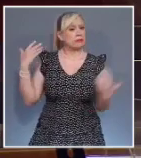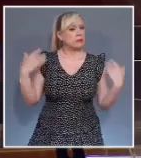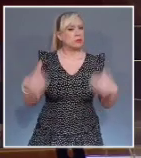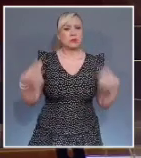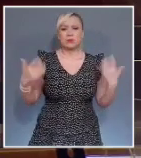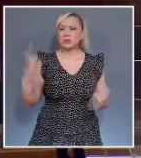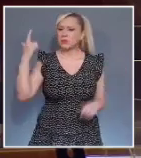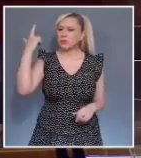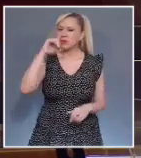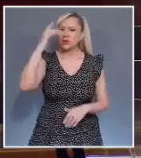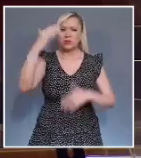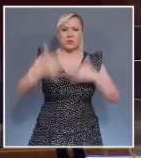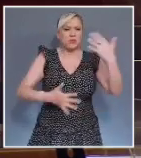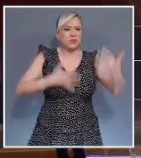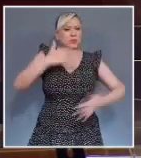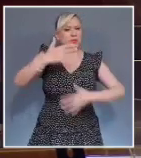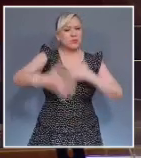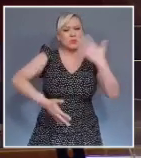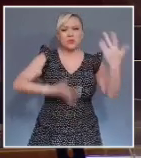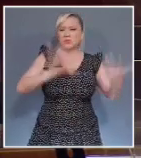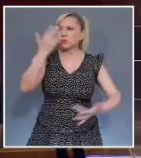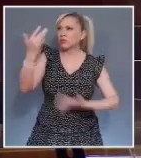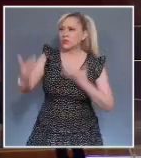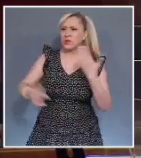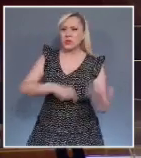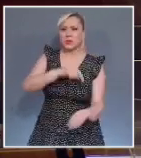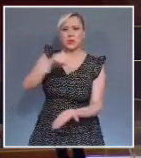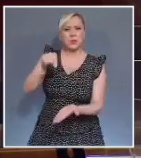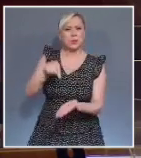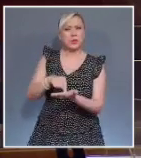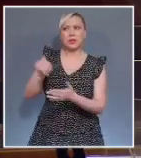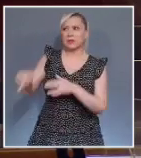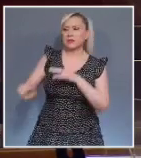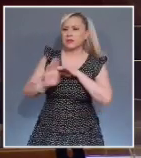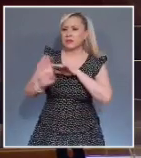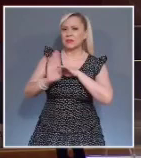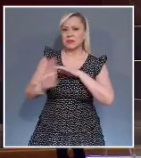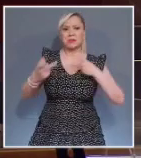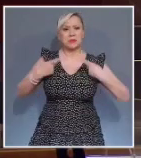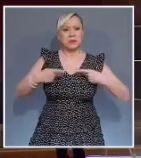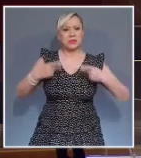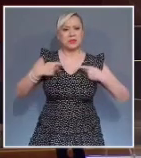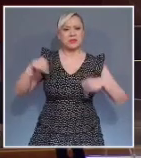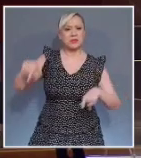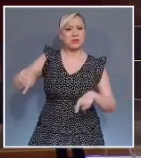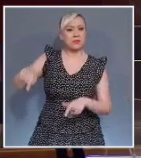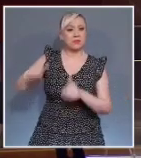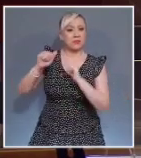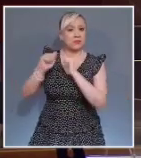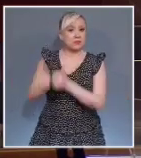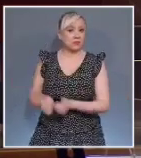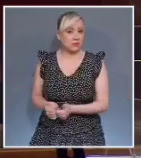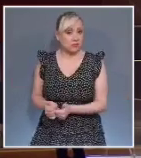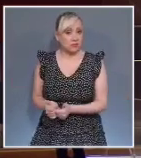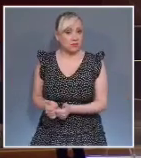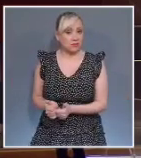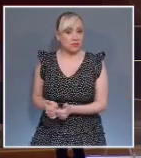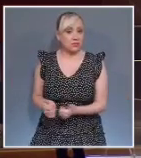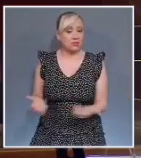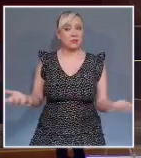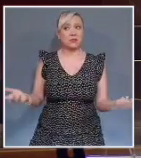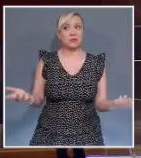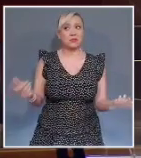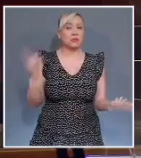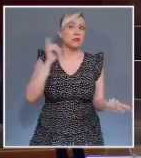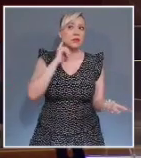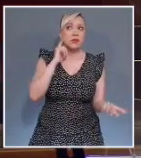centro migratorio o en un lugar donde estaban personas migrantes, donde al parecer y hasta lo que se sabe